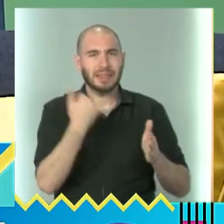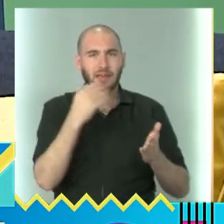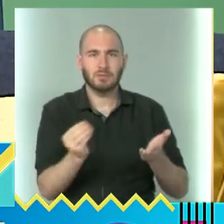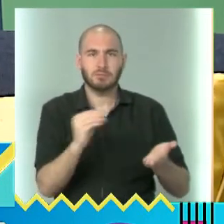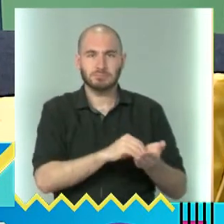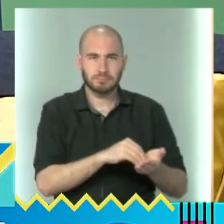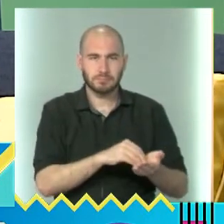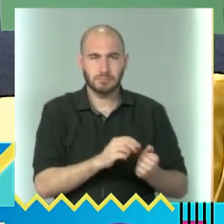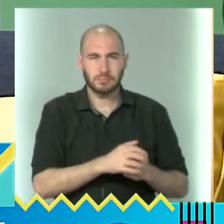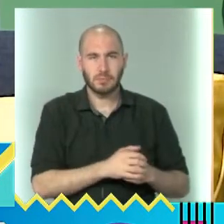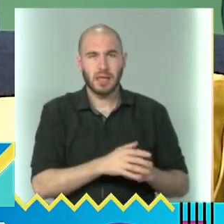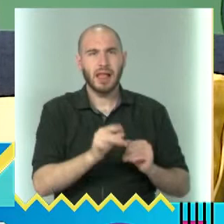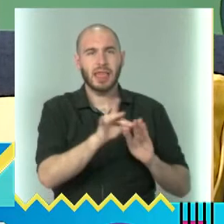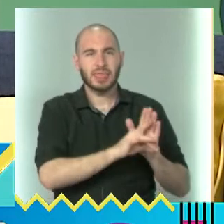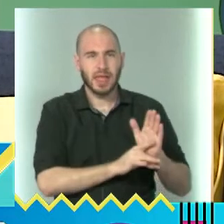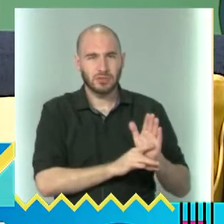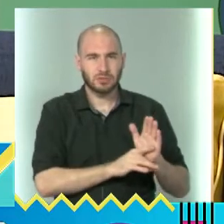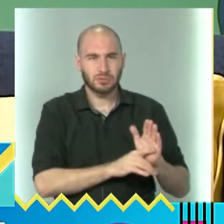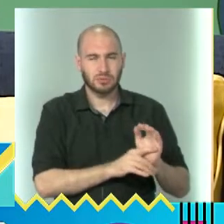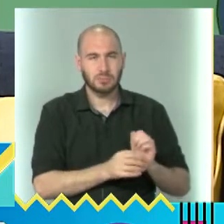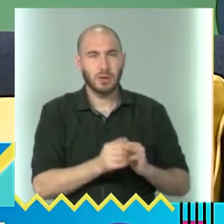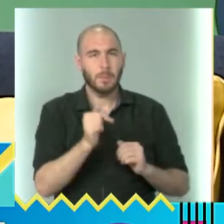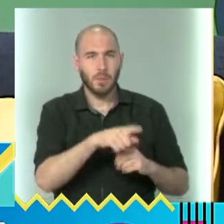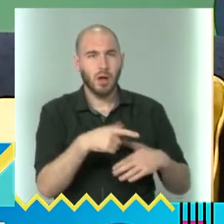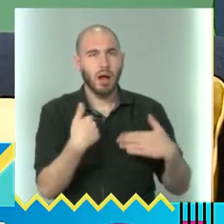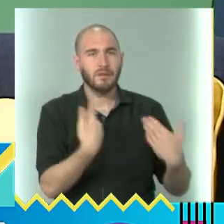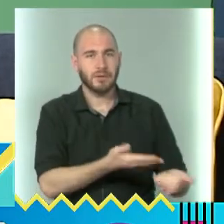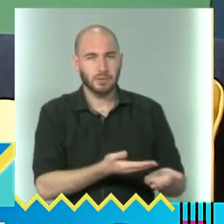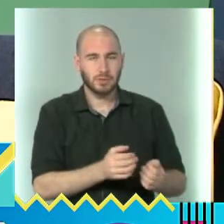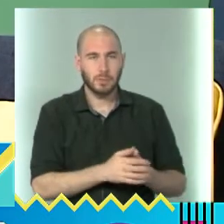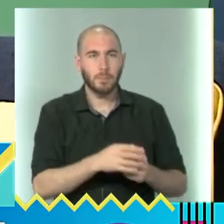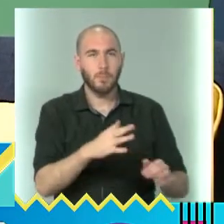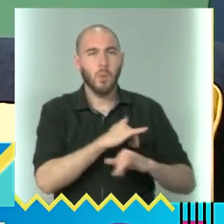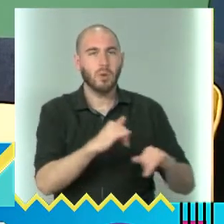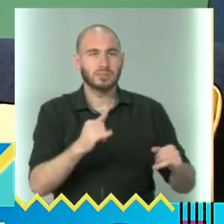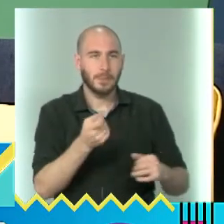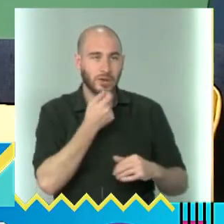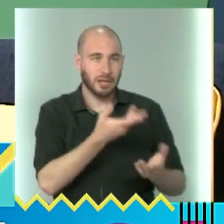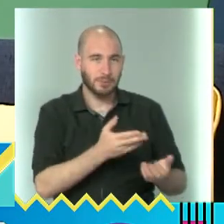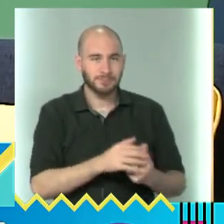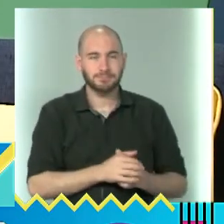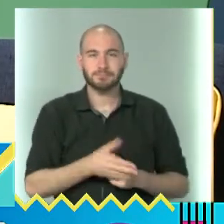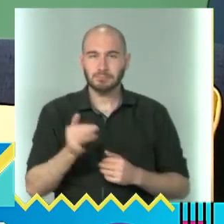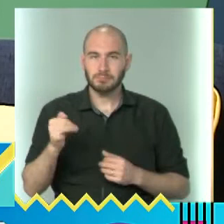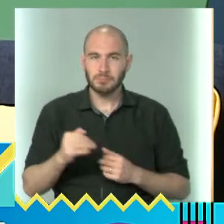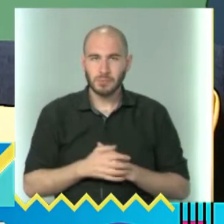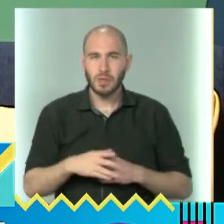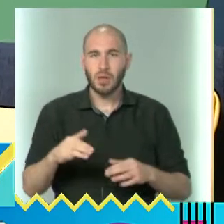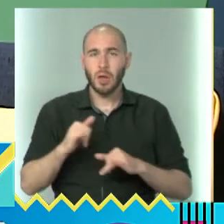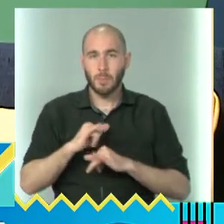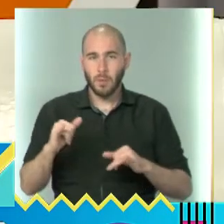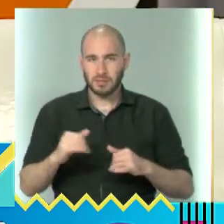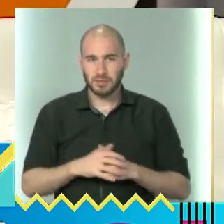celular, de alguna forma los datos que a vos te benefician como publicitario. De alguna, sí, manera. Como publicista,